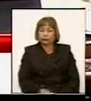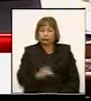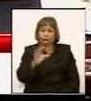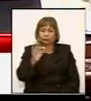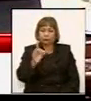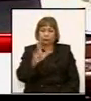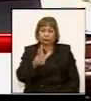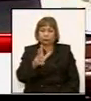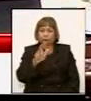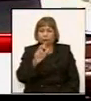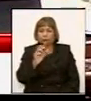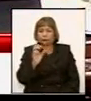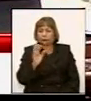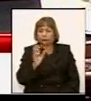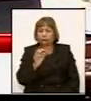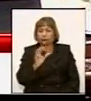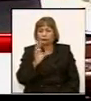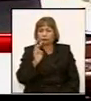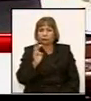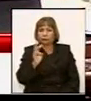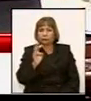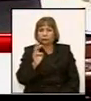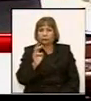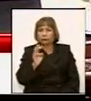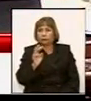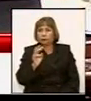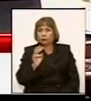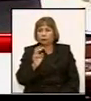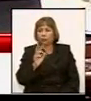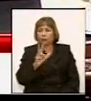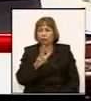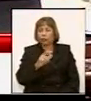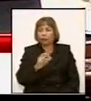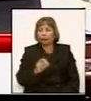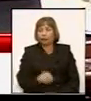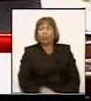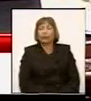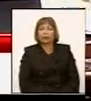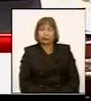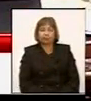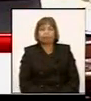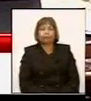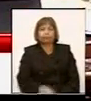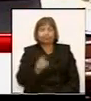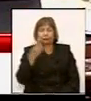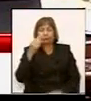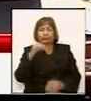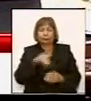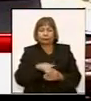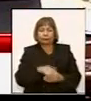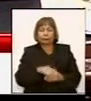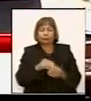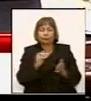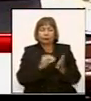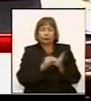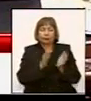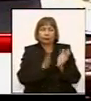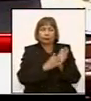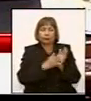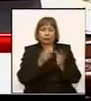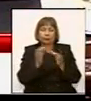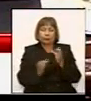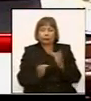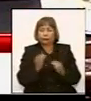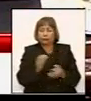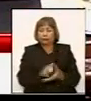83 votos a favor, 6 en contra. 3 abstenciones, ha sido aprobado en primera votación el texto sustitutorio de la Comisión de